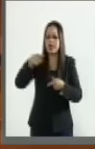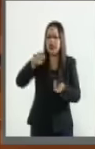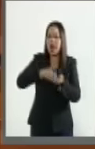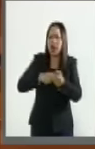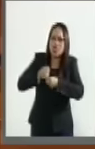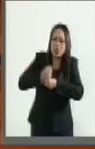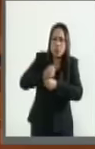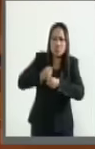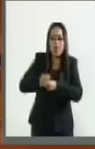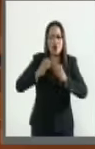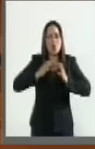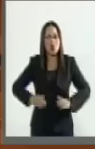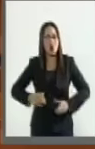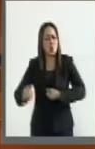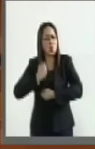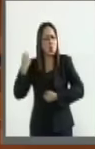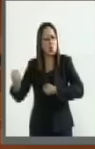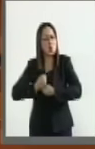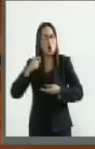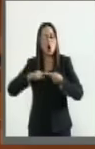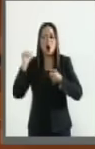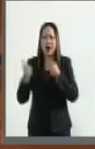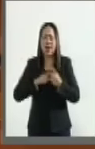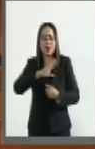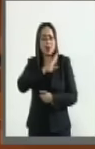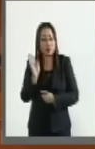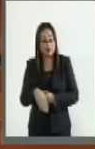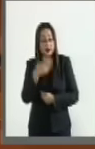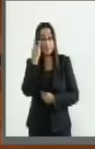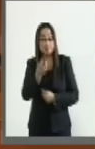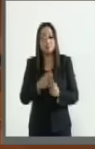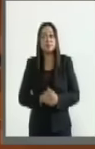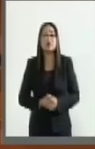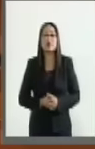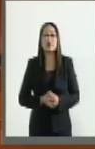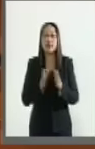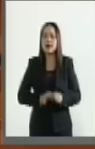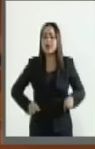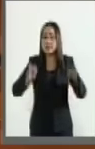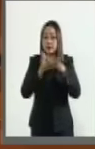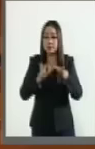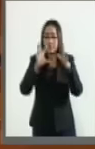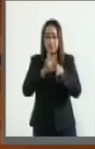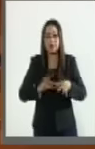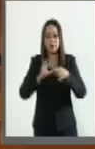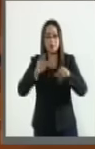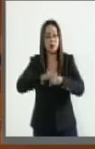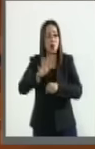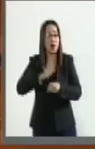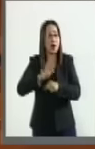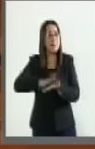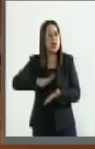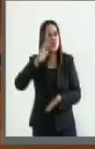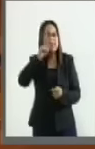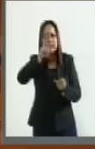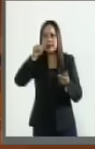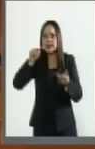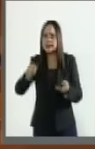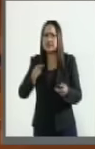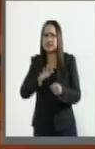tortura, violencia física e incluso pierdan la vida. Debe destacarse que, en la mayoría de los casos donde se suscitan este tipo